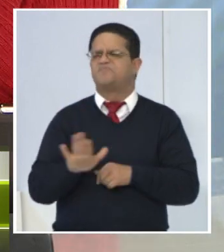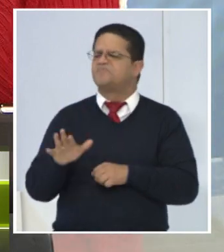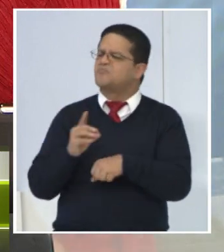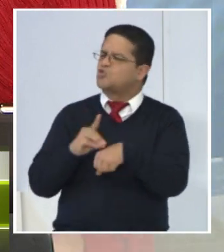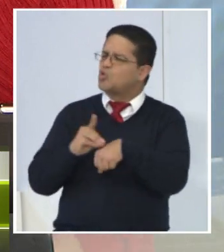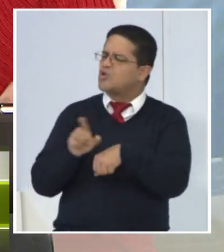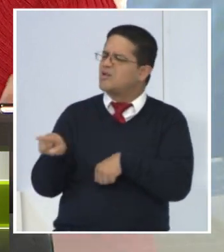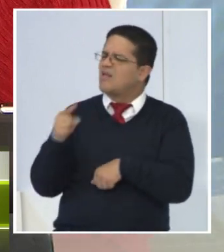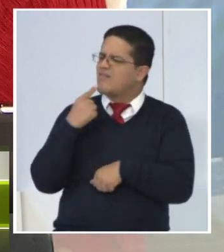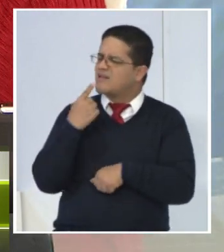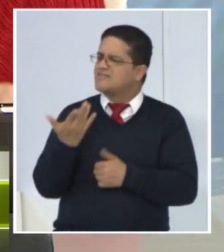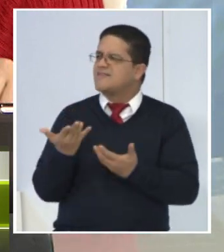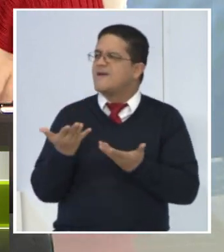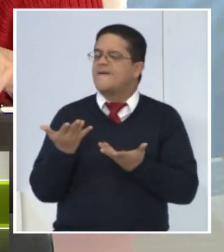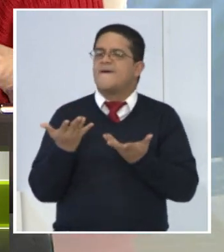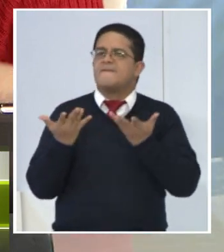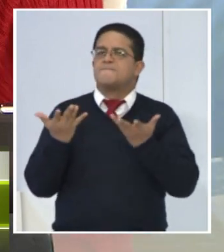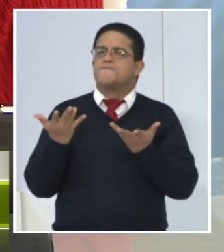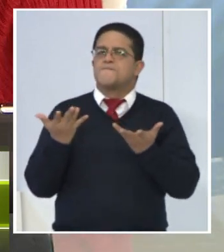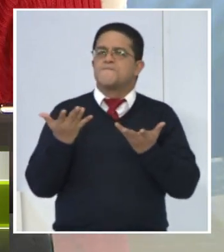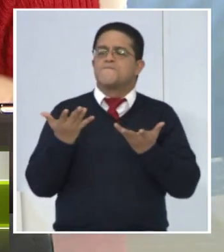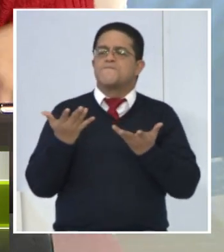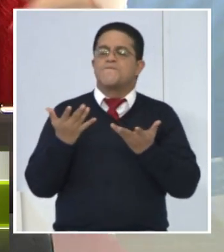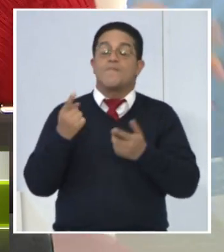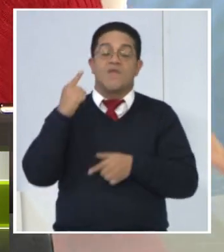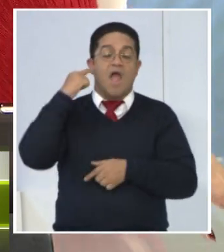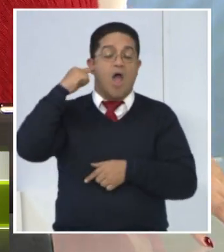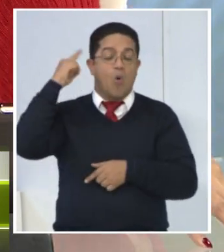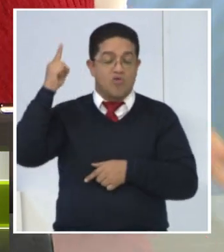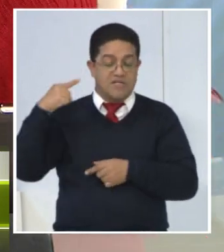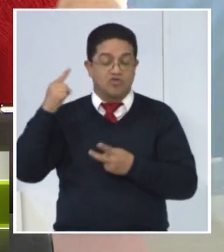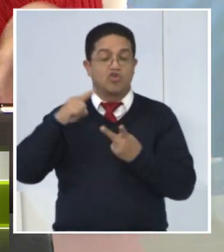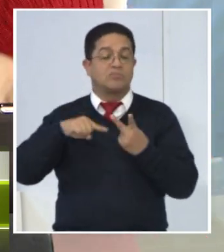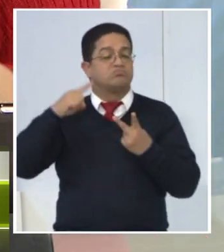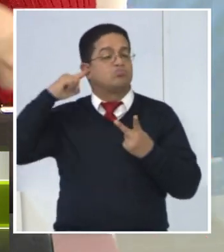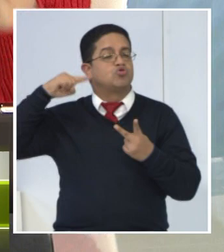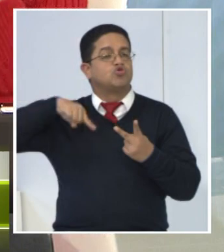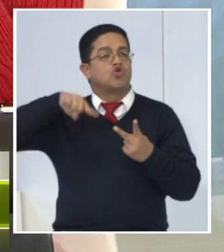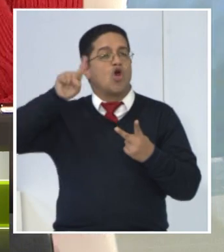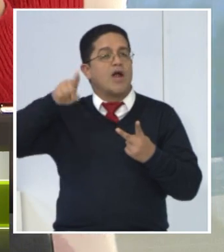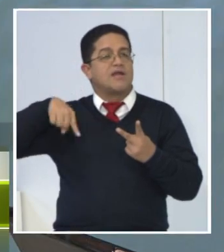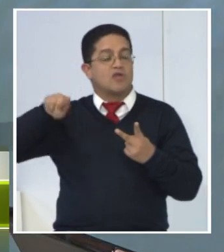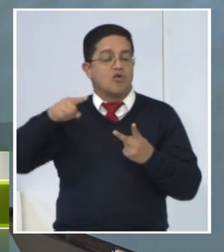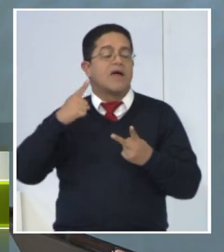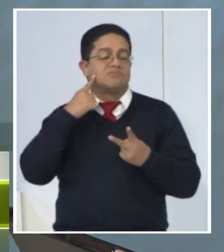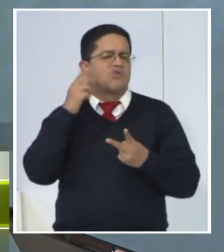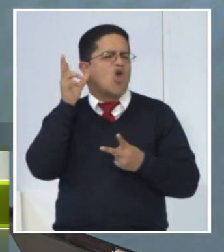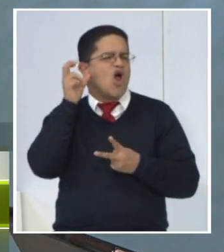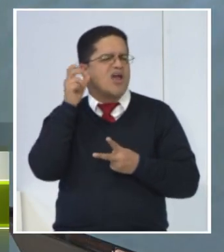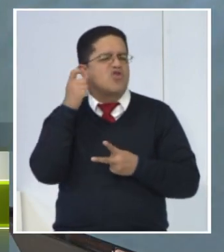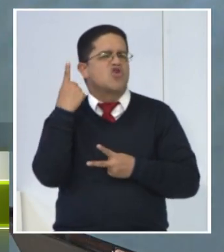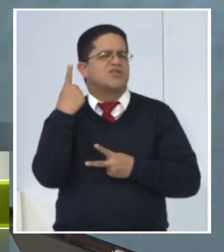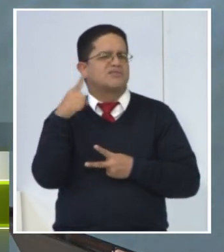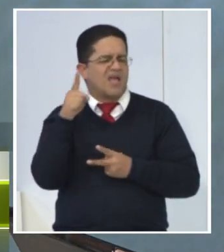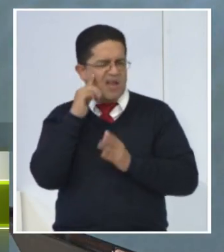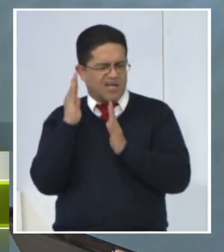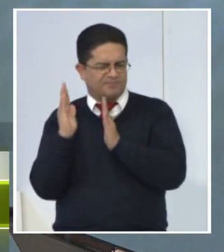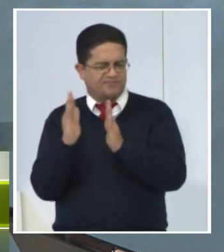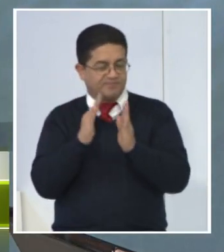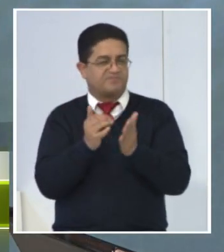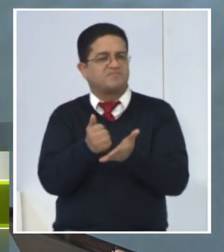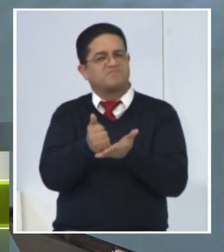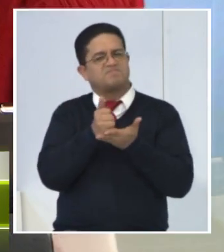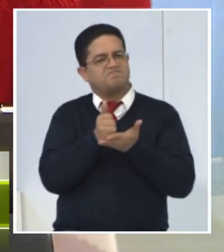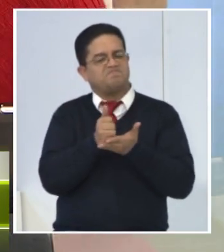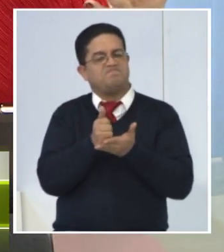usted nos habla entonces sobre nuestra audición y sobre el sonido, pero nuestro oído tiene una estructura, esas estructuras que nos ayudan a